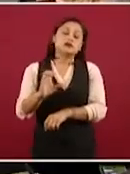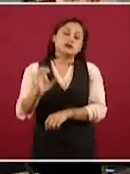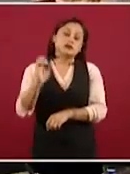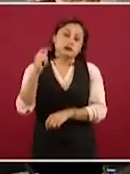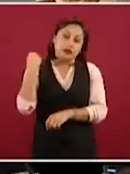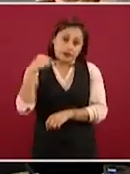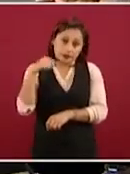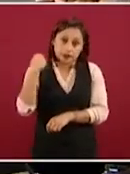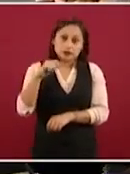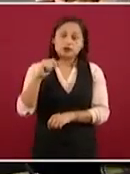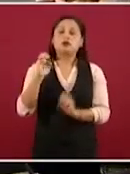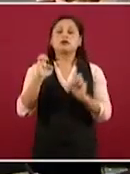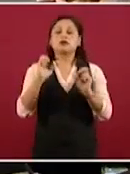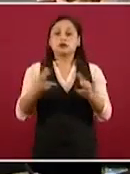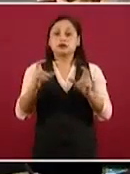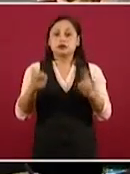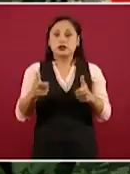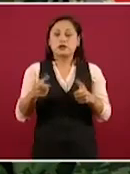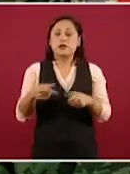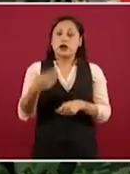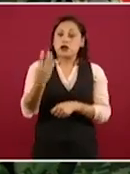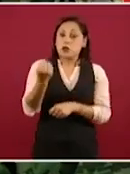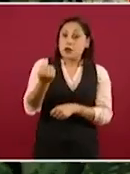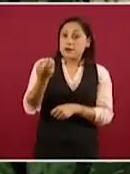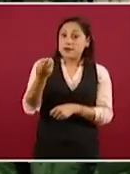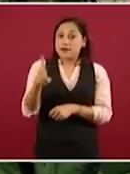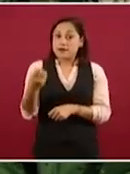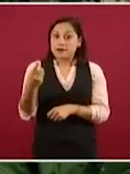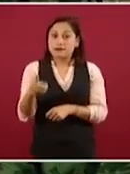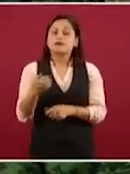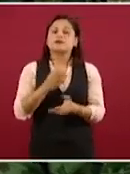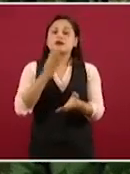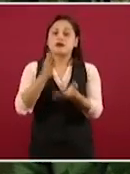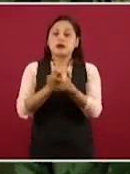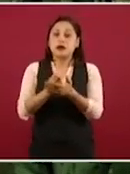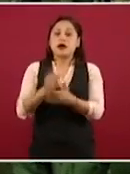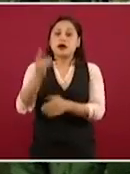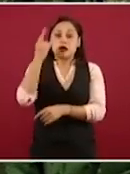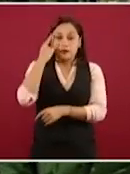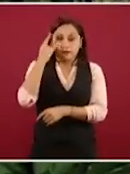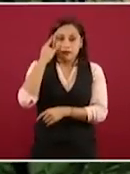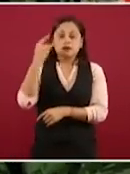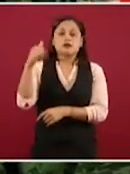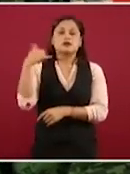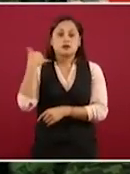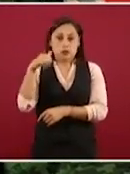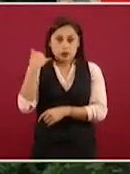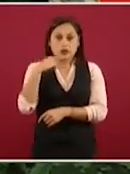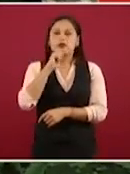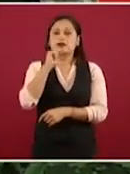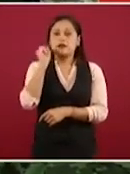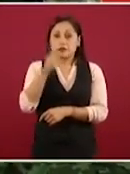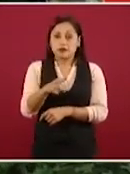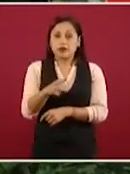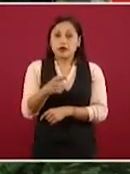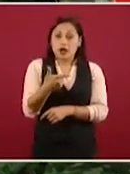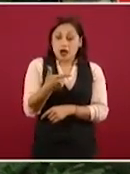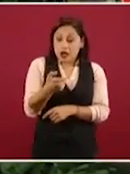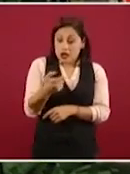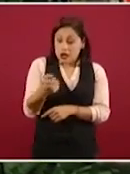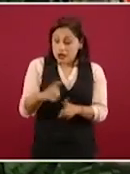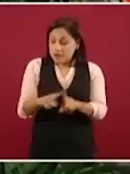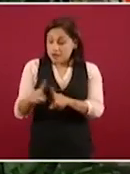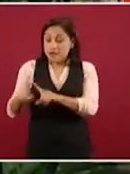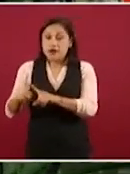día 9 en tres estados, Quintana Roo, Campeche y Yucatán. Este armamento que fue destruido el día de ayer